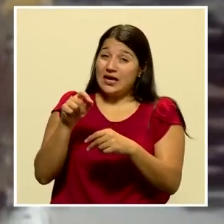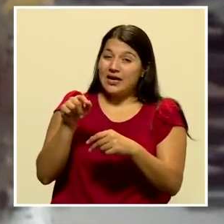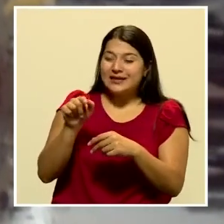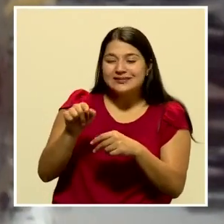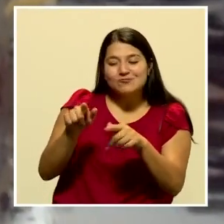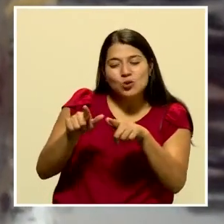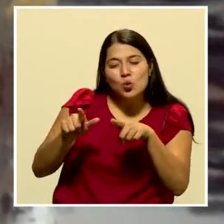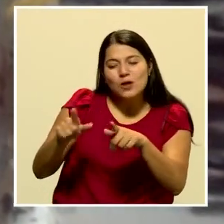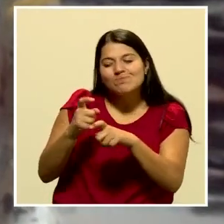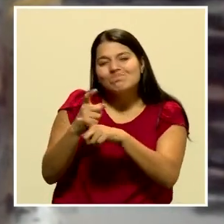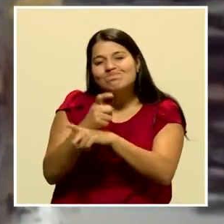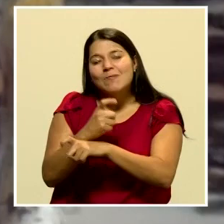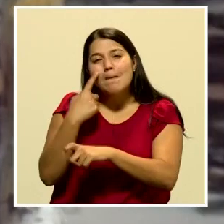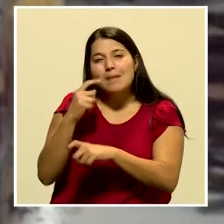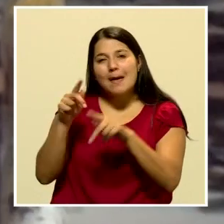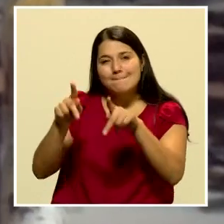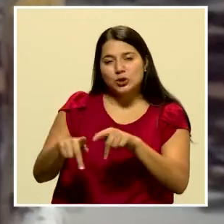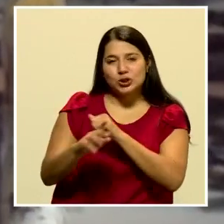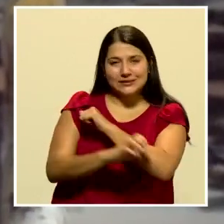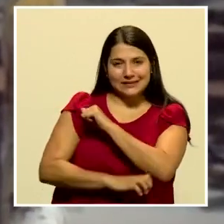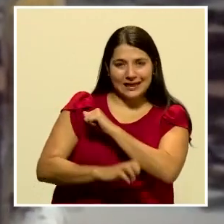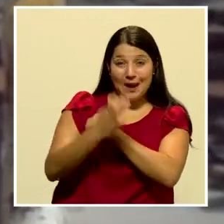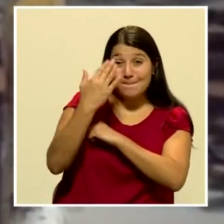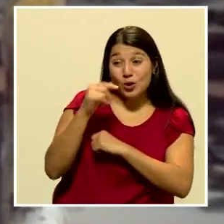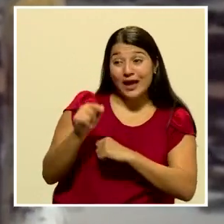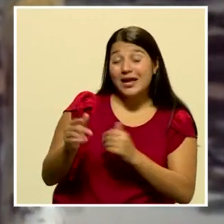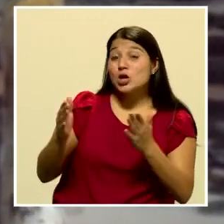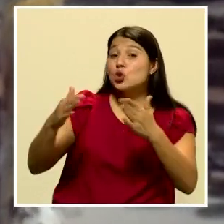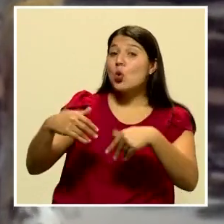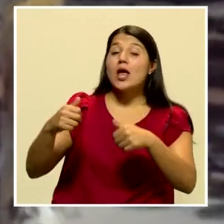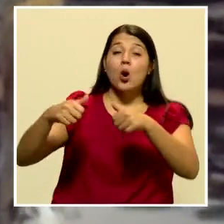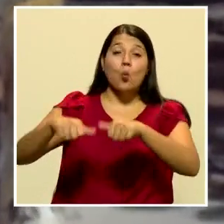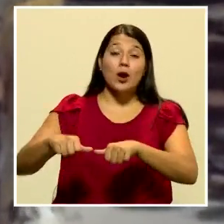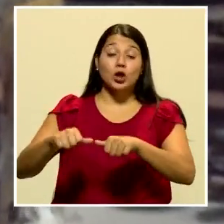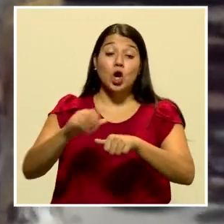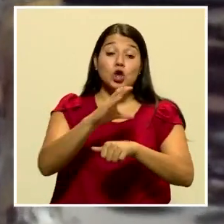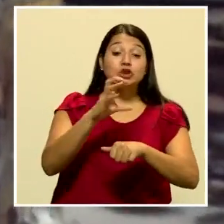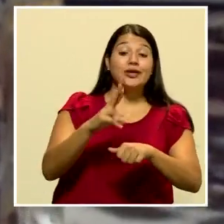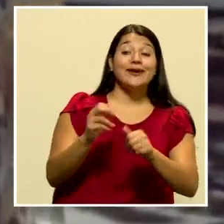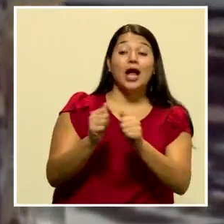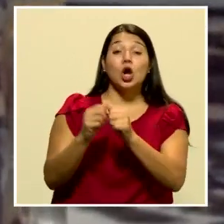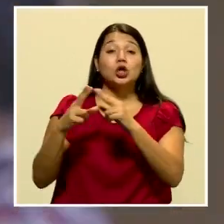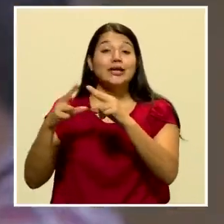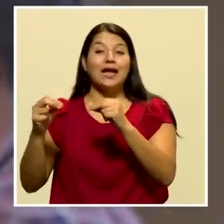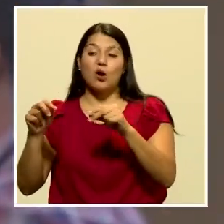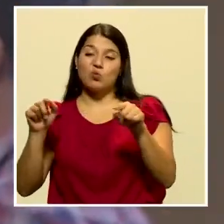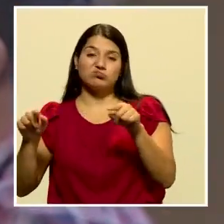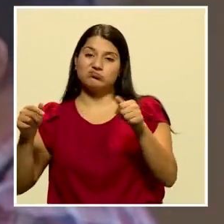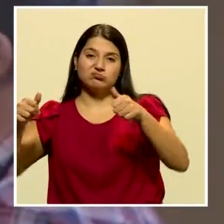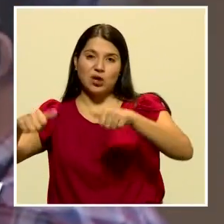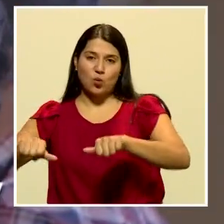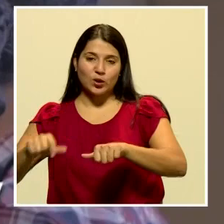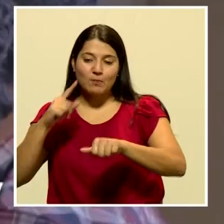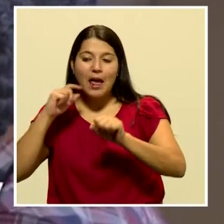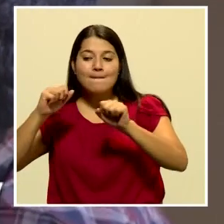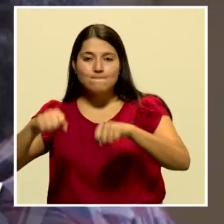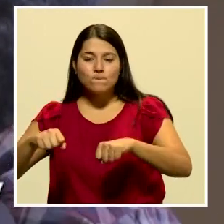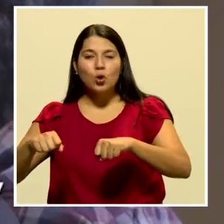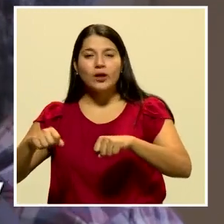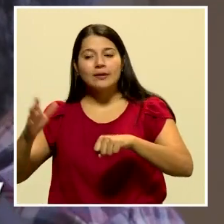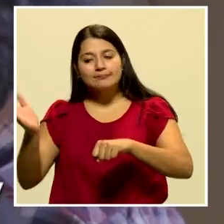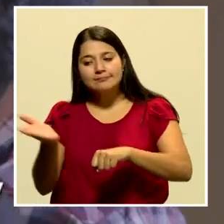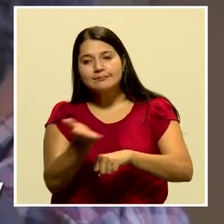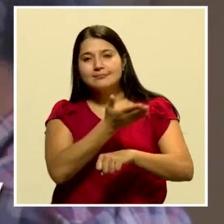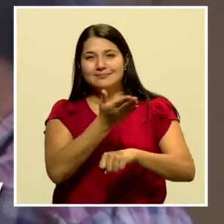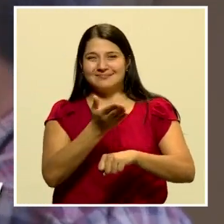migrantes, porque no hay un acuerdo entre Costa Rica y Nicaragua para que haya un paso controlado como si lo hay entre